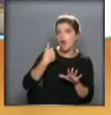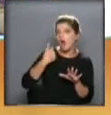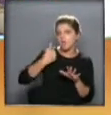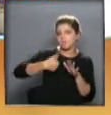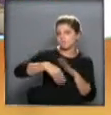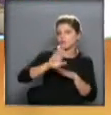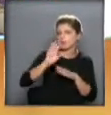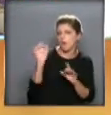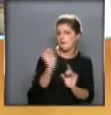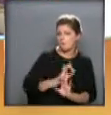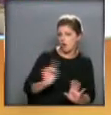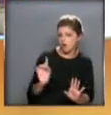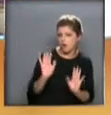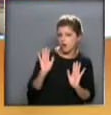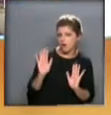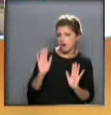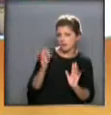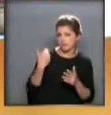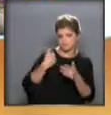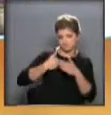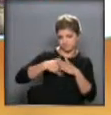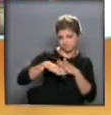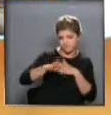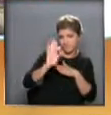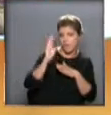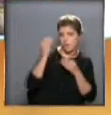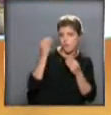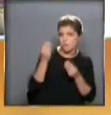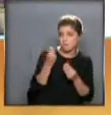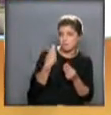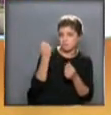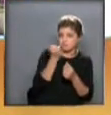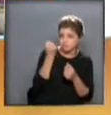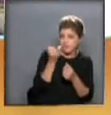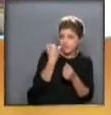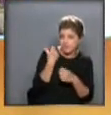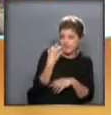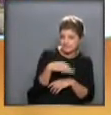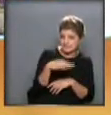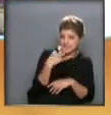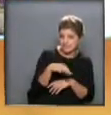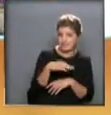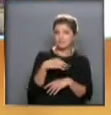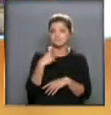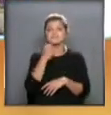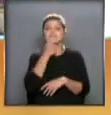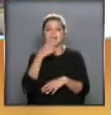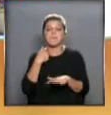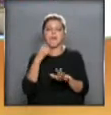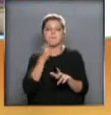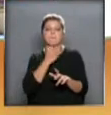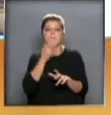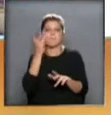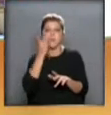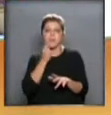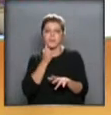dónde va a tener que importar algo mínimo si querés me gustaría tener para